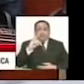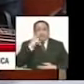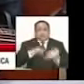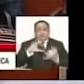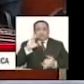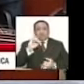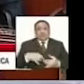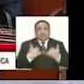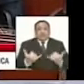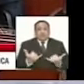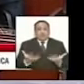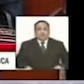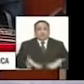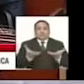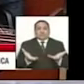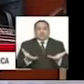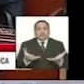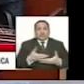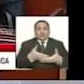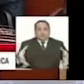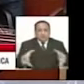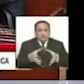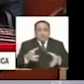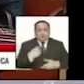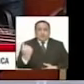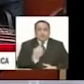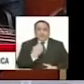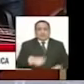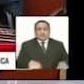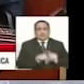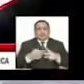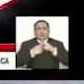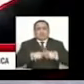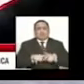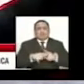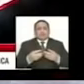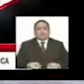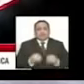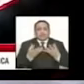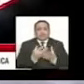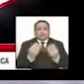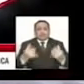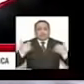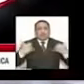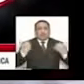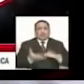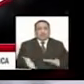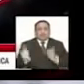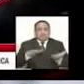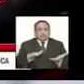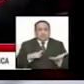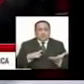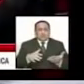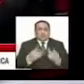ahí básicamente es su tema, llevar a cabo las elecciones limpias y de ahí sentarse a esperar quién gana la segunda vuelta y entregar el gobierno.